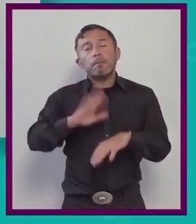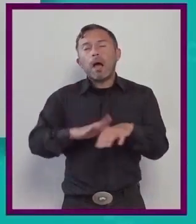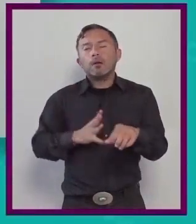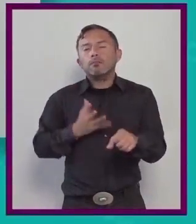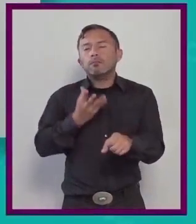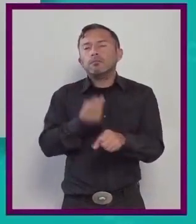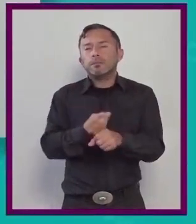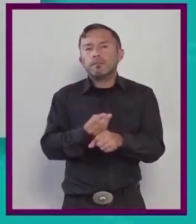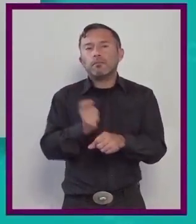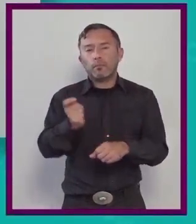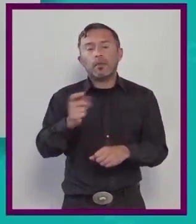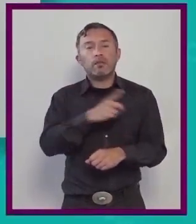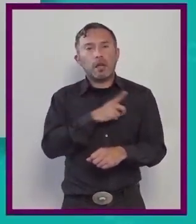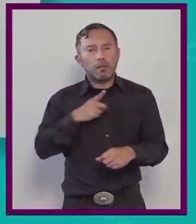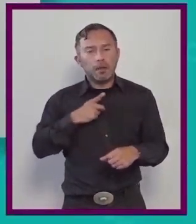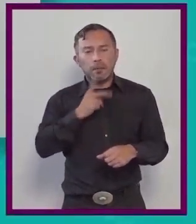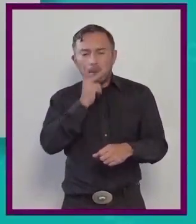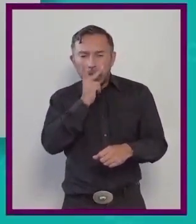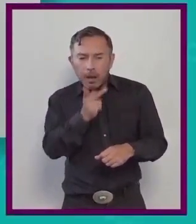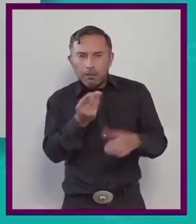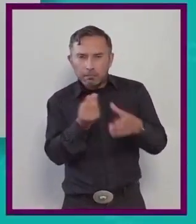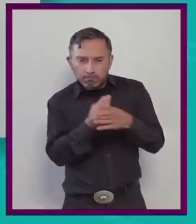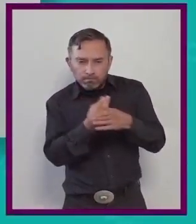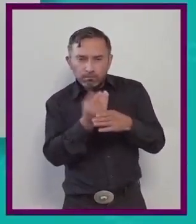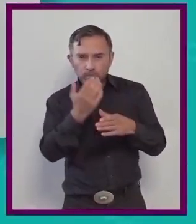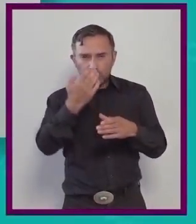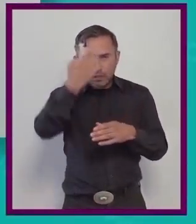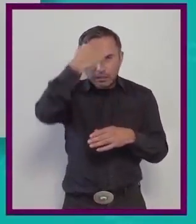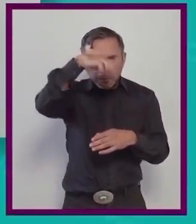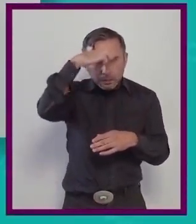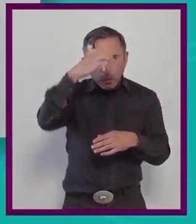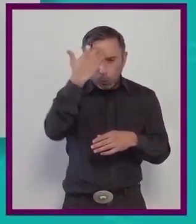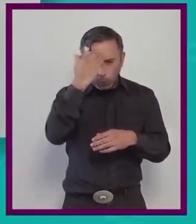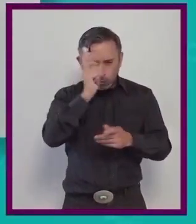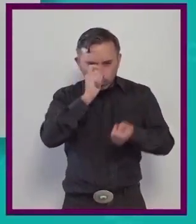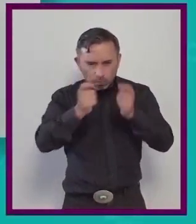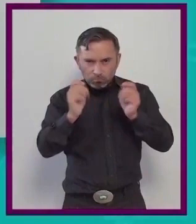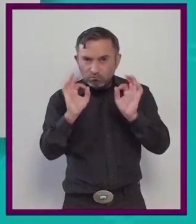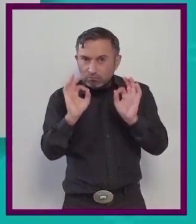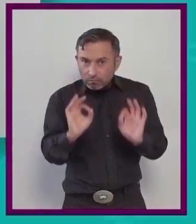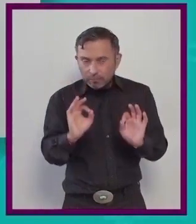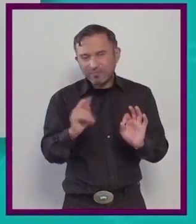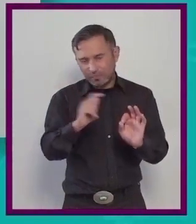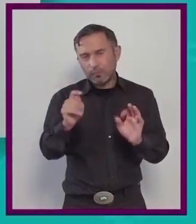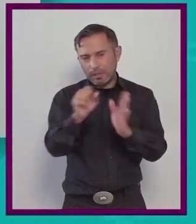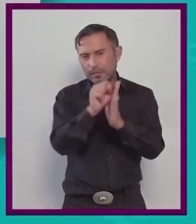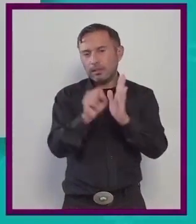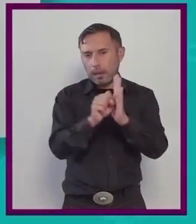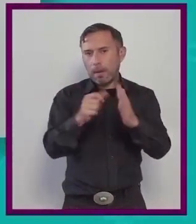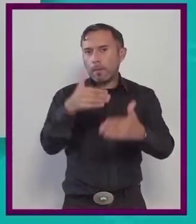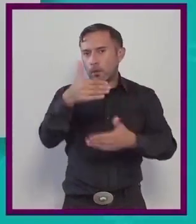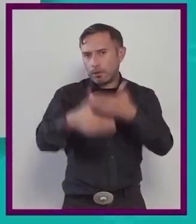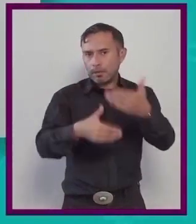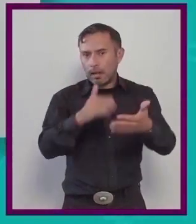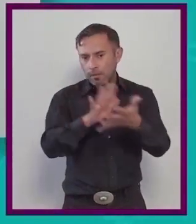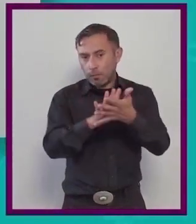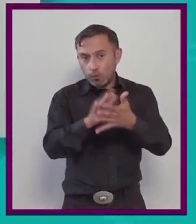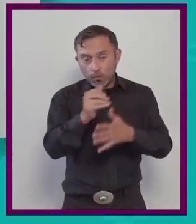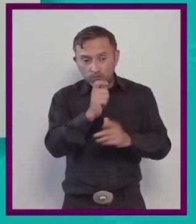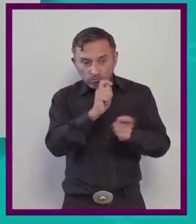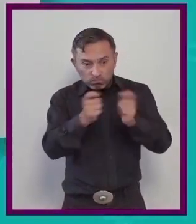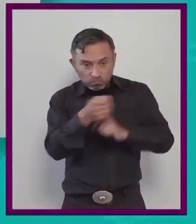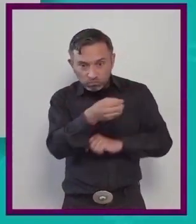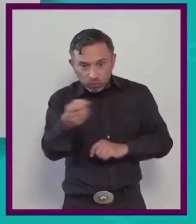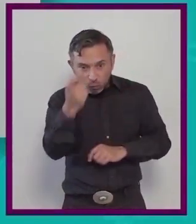también agregaría que también debe tener los conocimientos técnicos y suficientes dentro del sistema